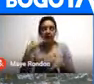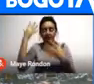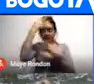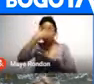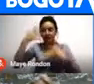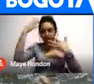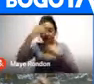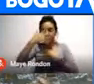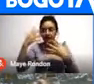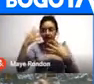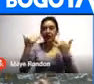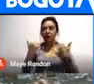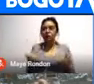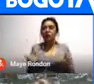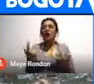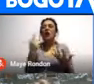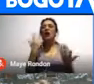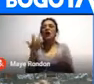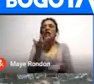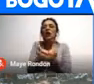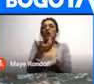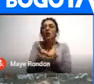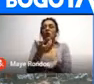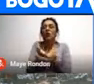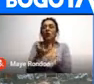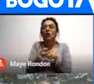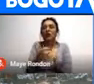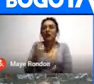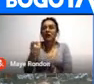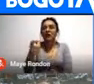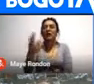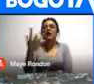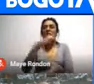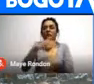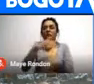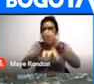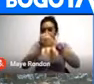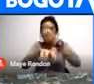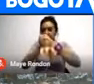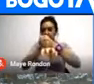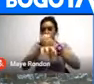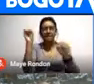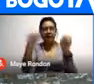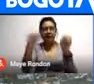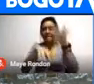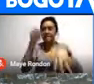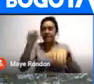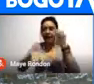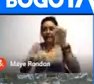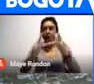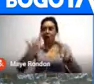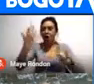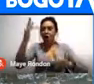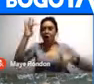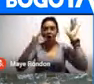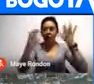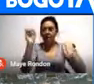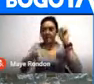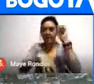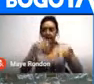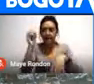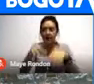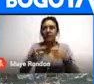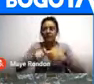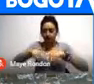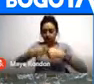Desnudo cubierto De oro En la laguna De Guatavita Sus sacerdotes Arrojaban Al agua Piezas de oro Y esmeraldas Que eran polígamos